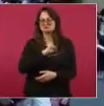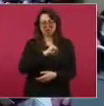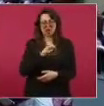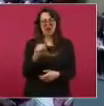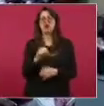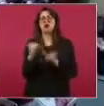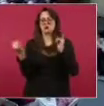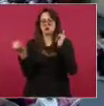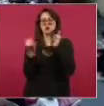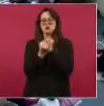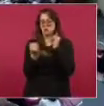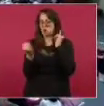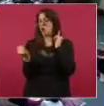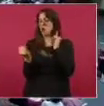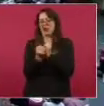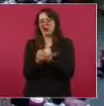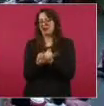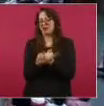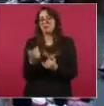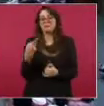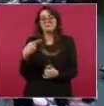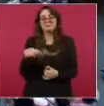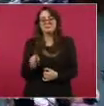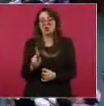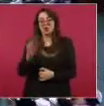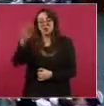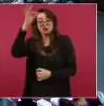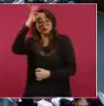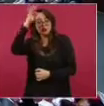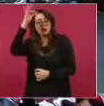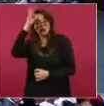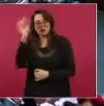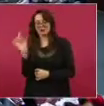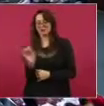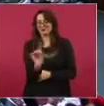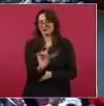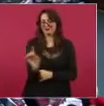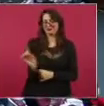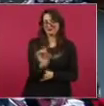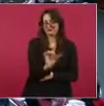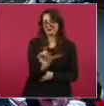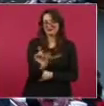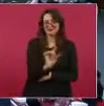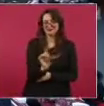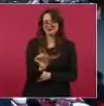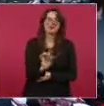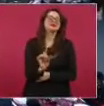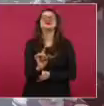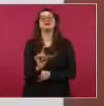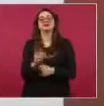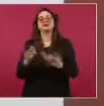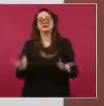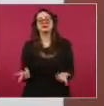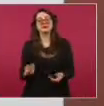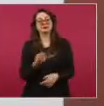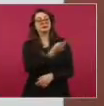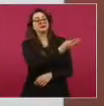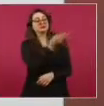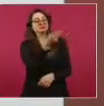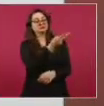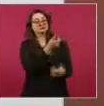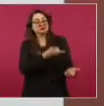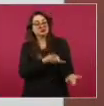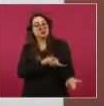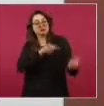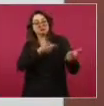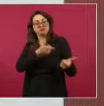ellos, pero sin duda era menos tonto. En un telegrama dirigido al gobernador Izabal